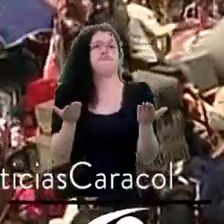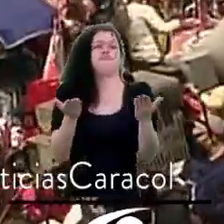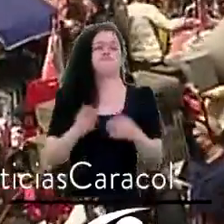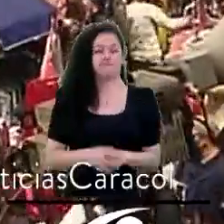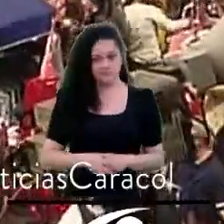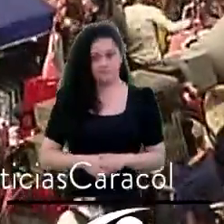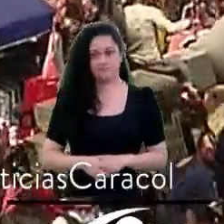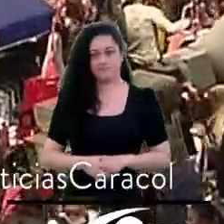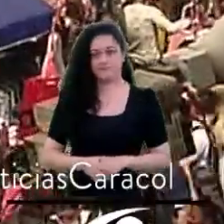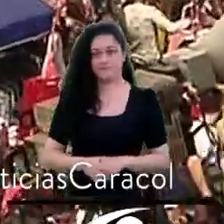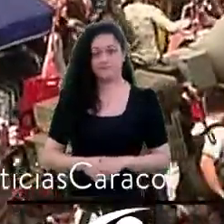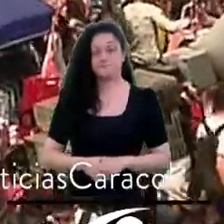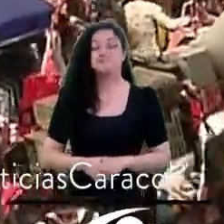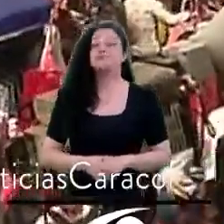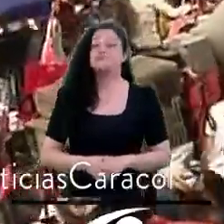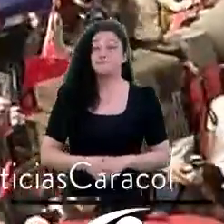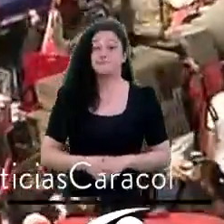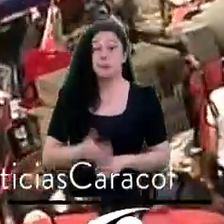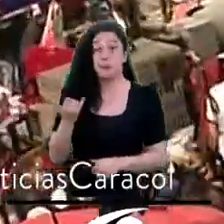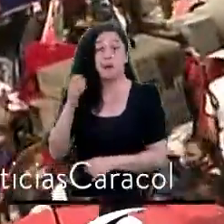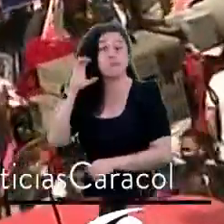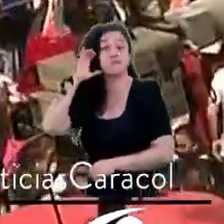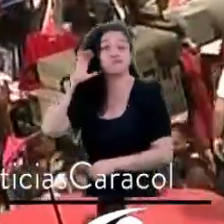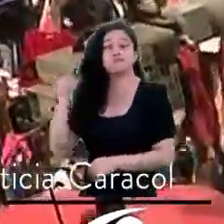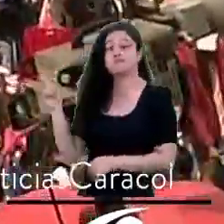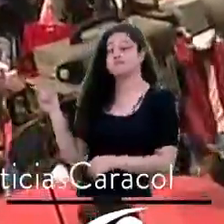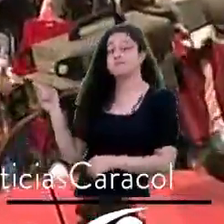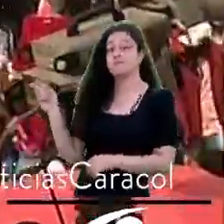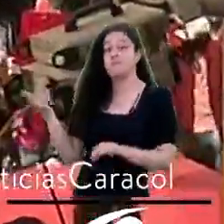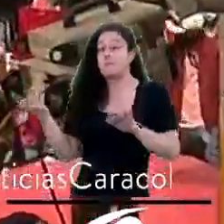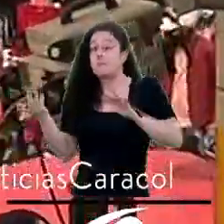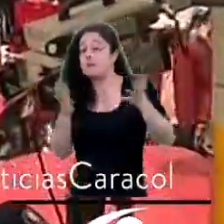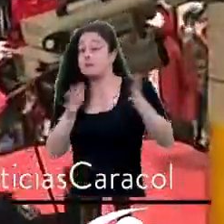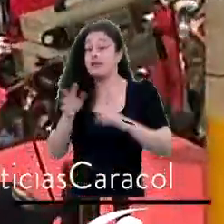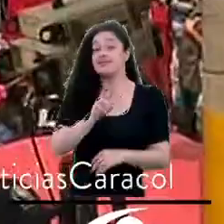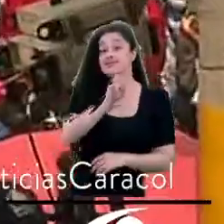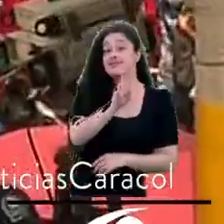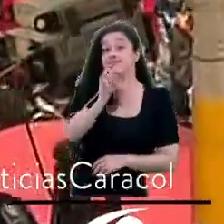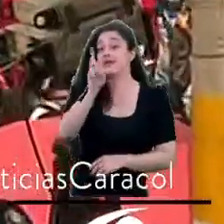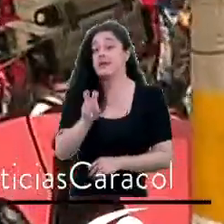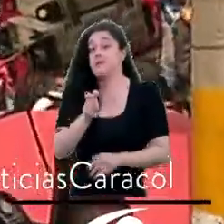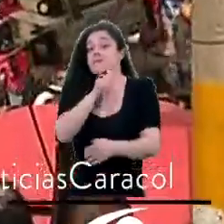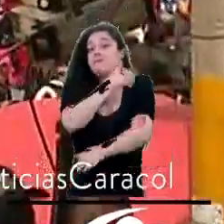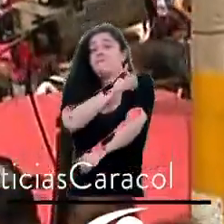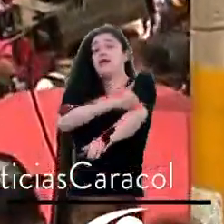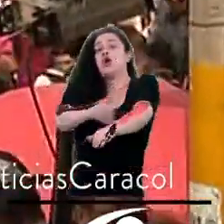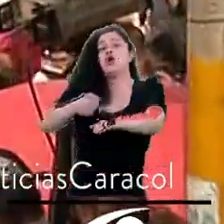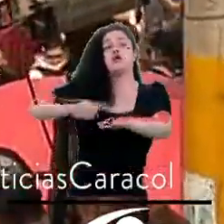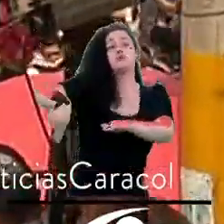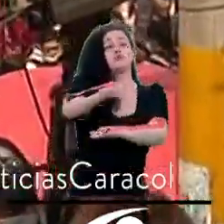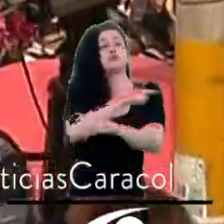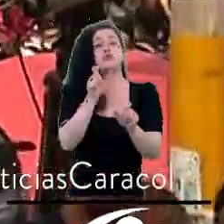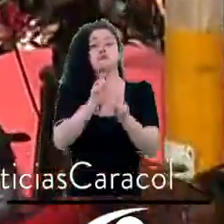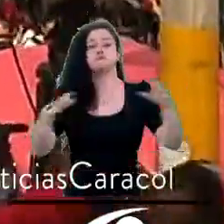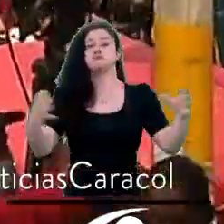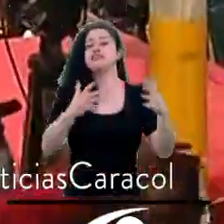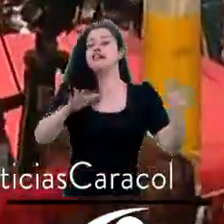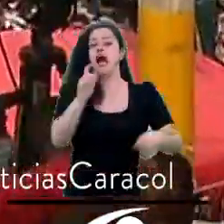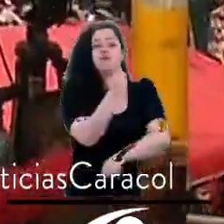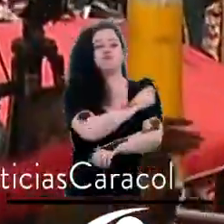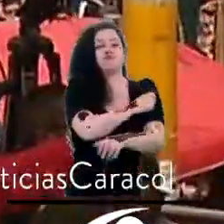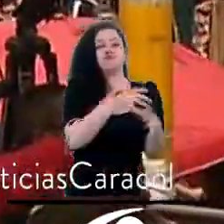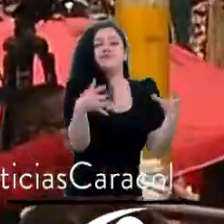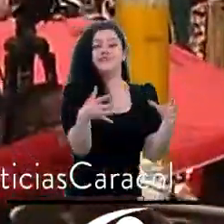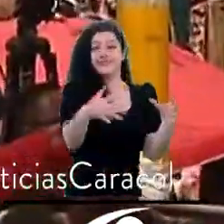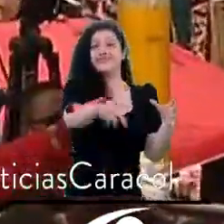En este momento, solo 27 millones de colombianos tienen su esquema completo y recuerde que aún usted estando vacunado